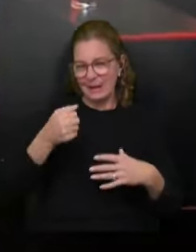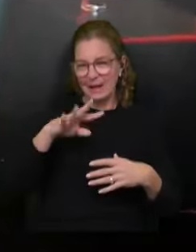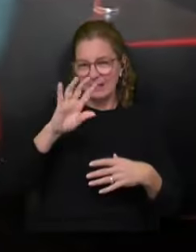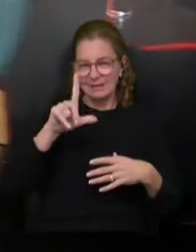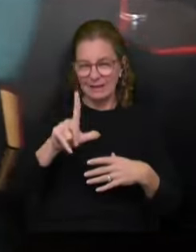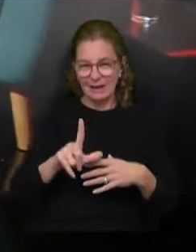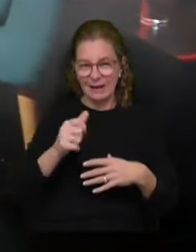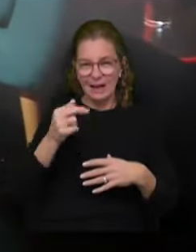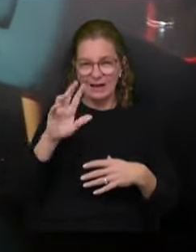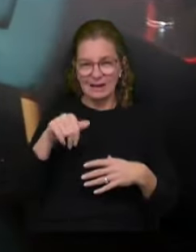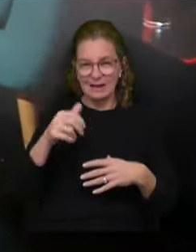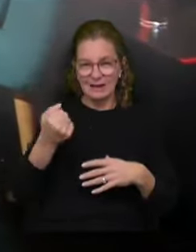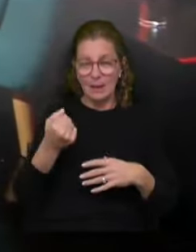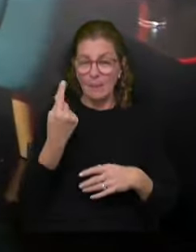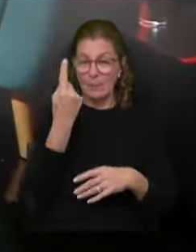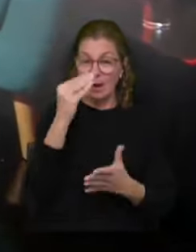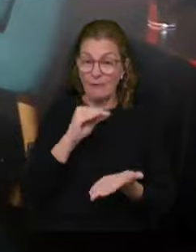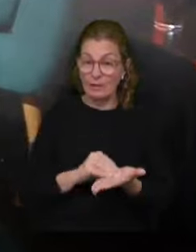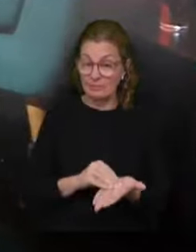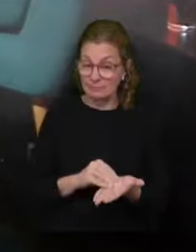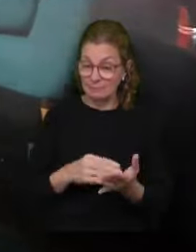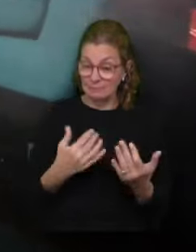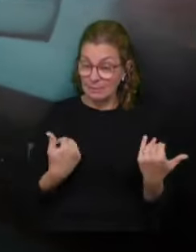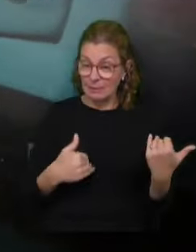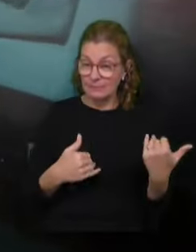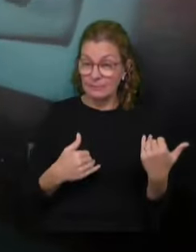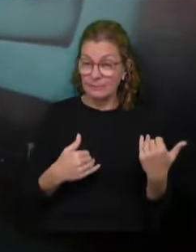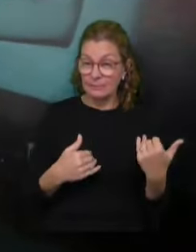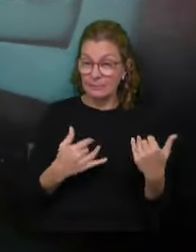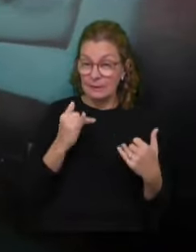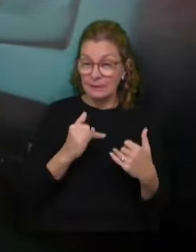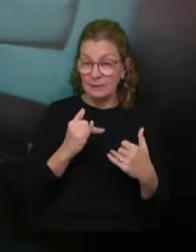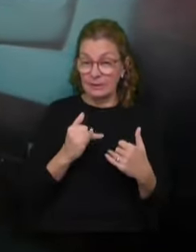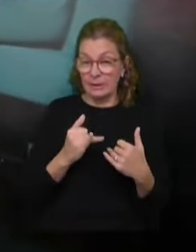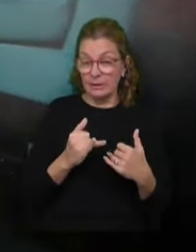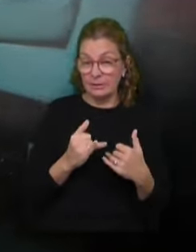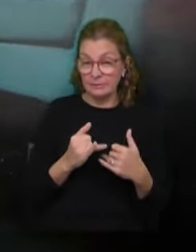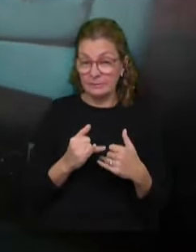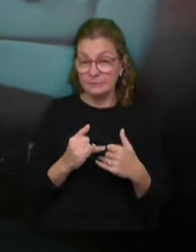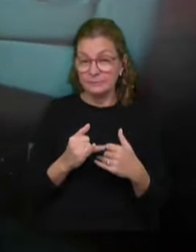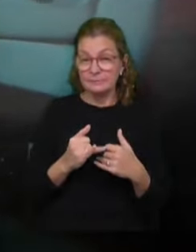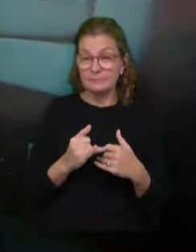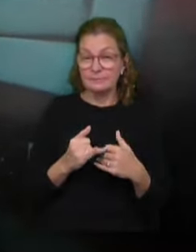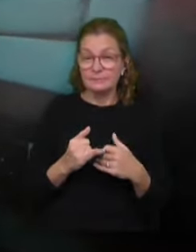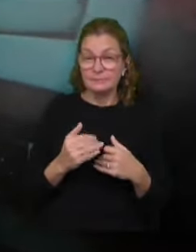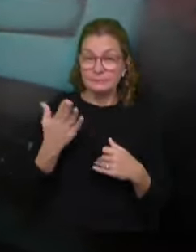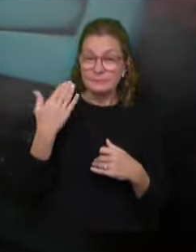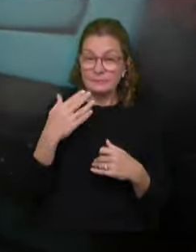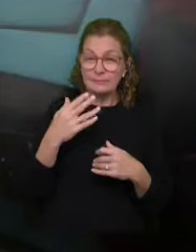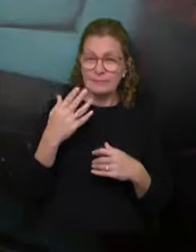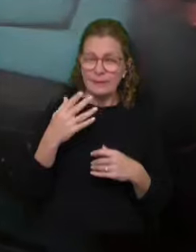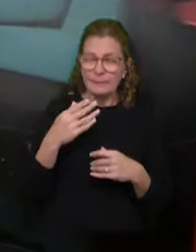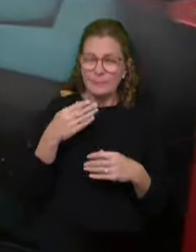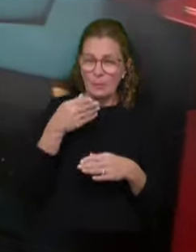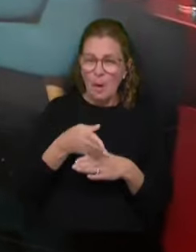tiene unos años, es la primera vez que les toca. Sí, se hizo desear un poco. Tuvimos unos amagues,